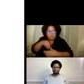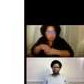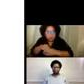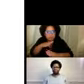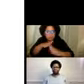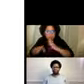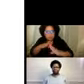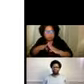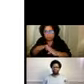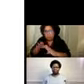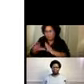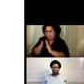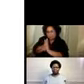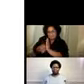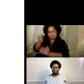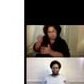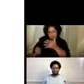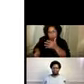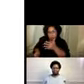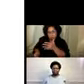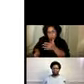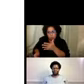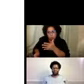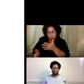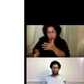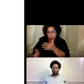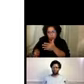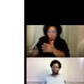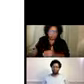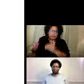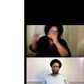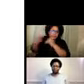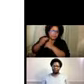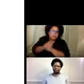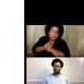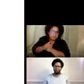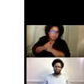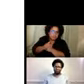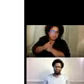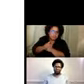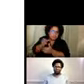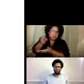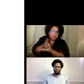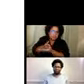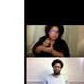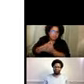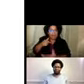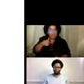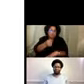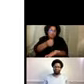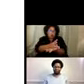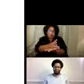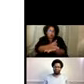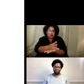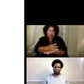necesitan tener esas habilidades. De hecho, su set de habilidades son, diría yo, exceden aún la